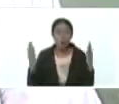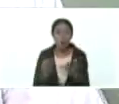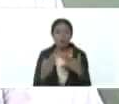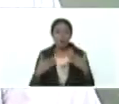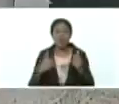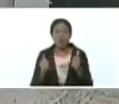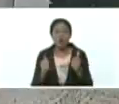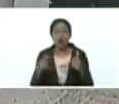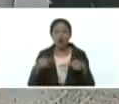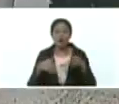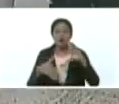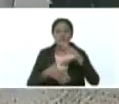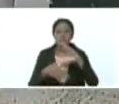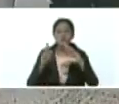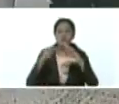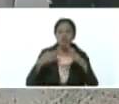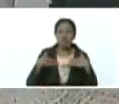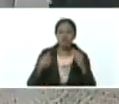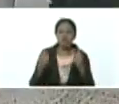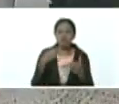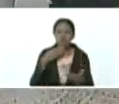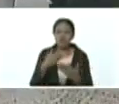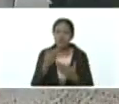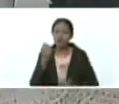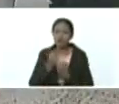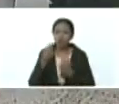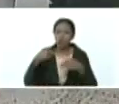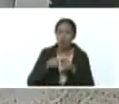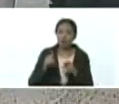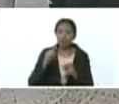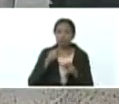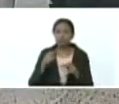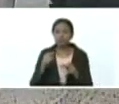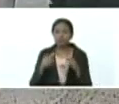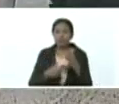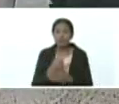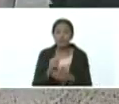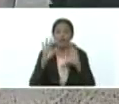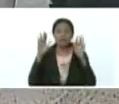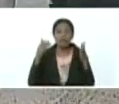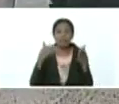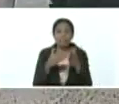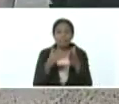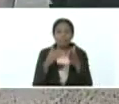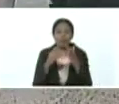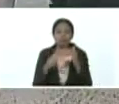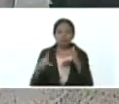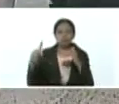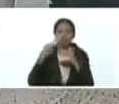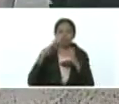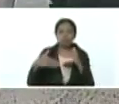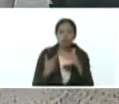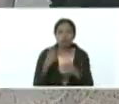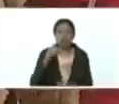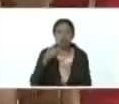Organización Panamericana de Salud, pero vamos a ampliar eso a 10.000 cupos, vale, los posgrados. ¿Están de